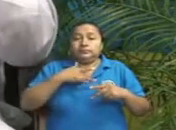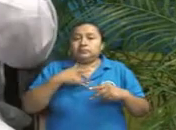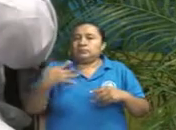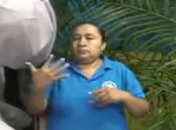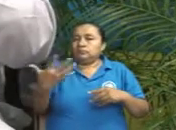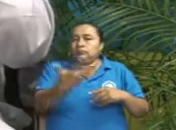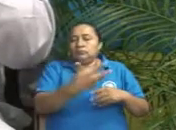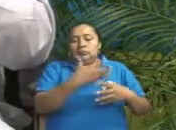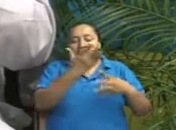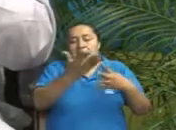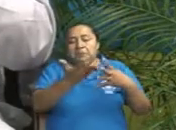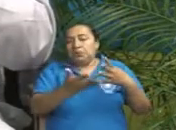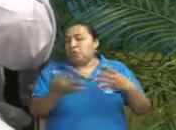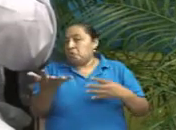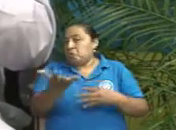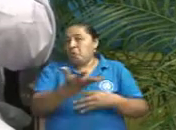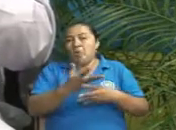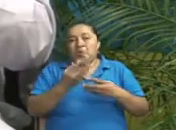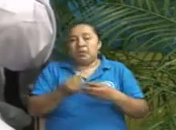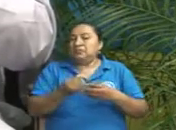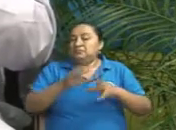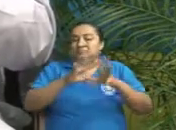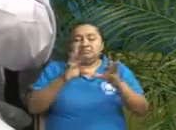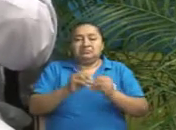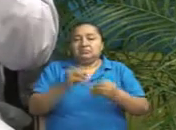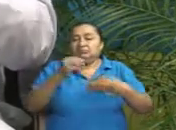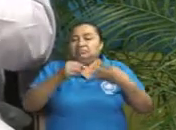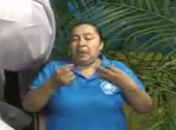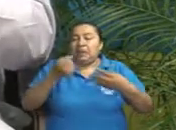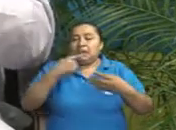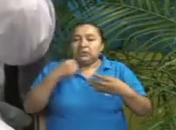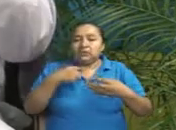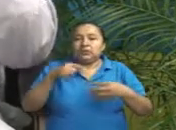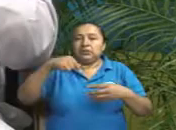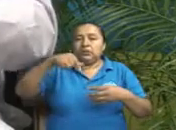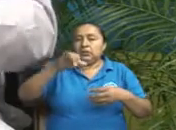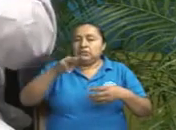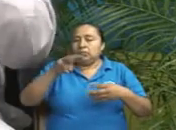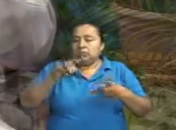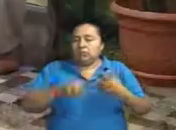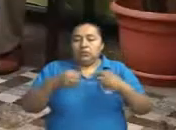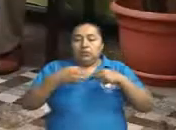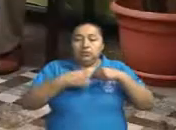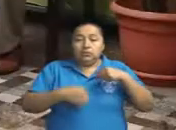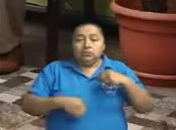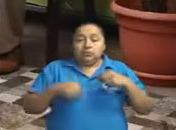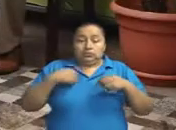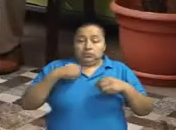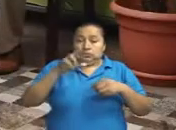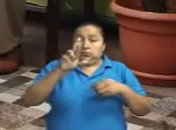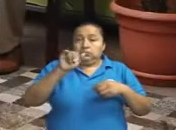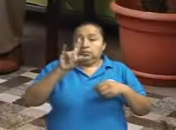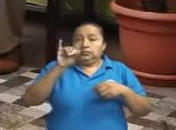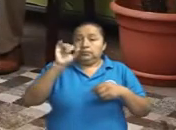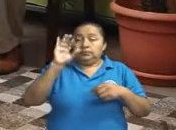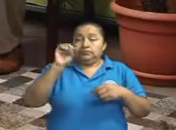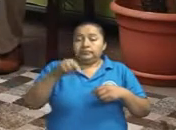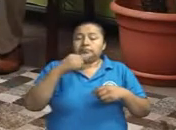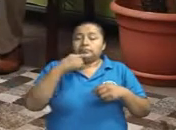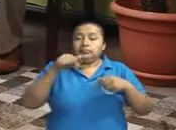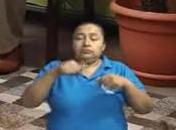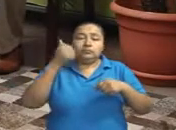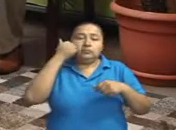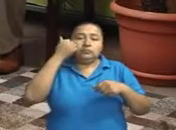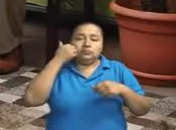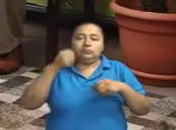estas modalidades de tratamiento, de todas. Okay. Ya sea de quimio, cirugía, radiaciones, porque es una enfermedad